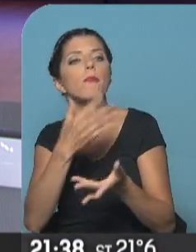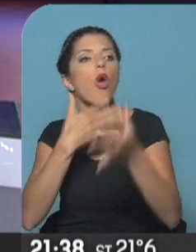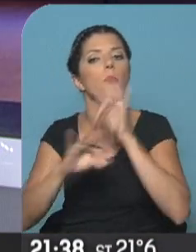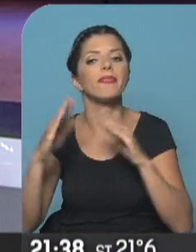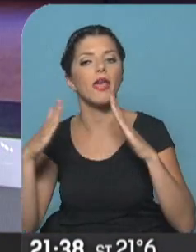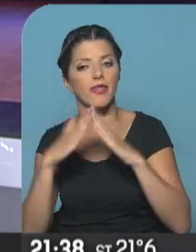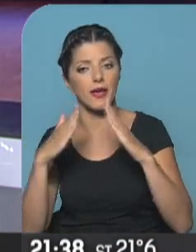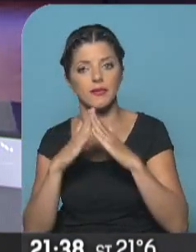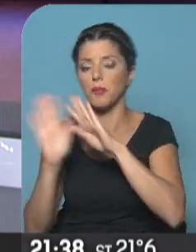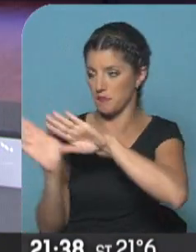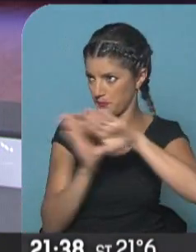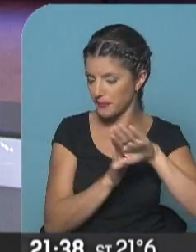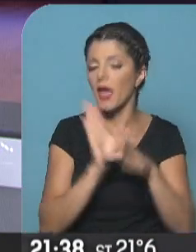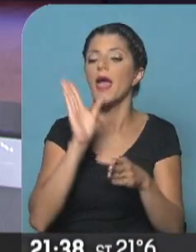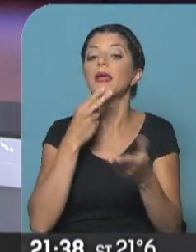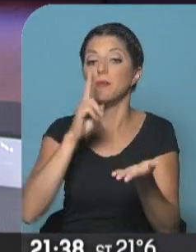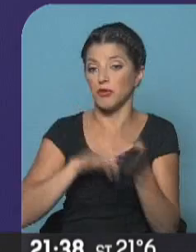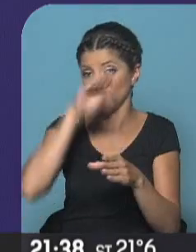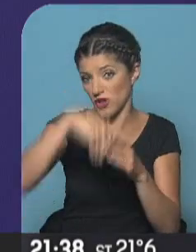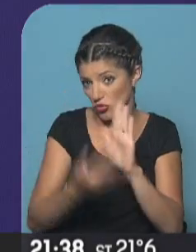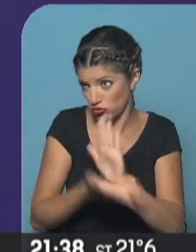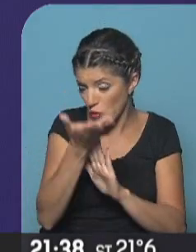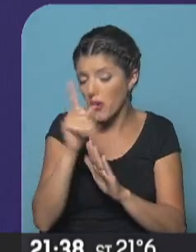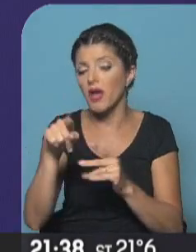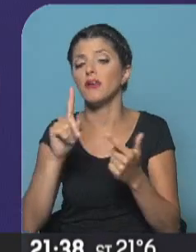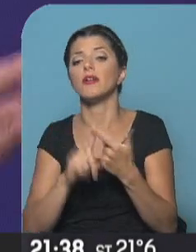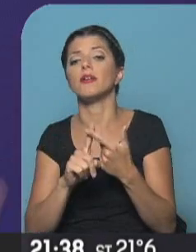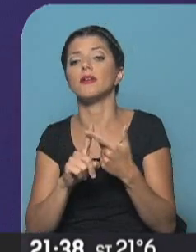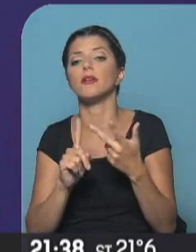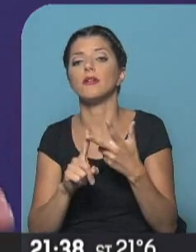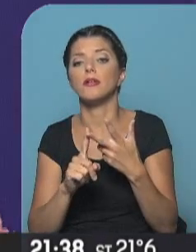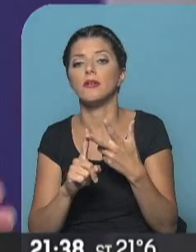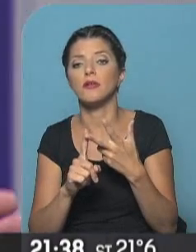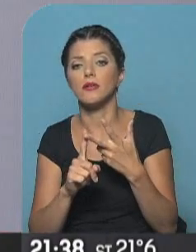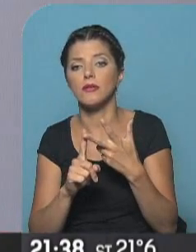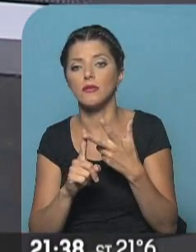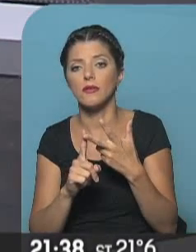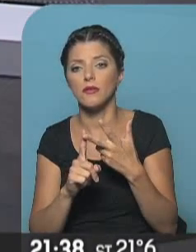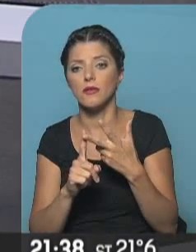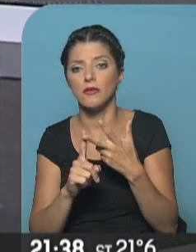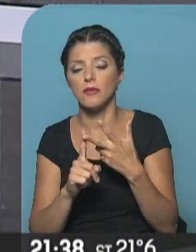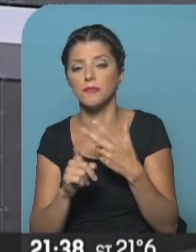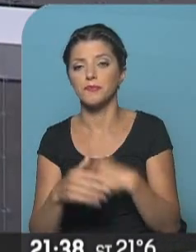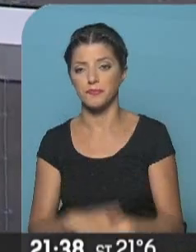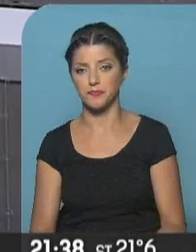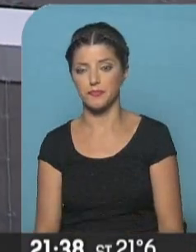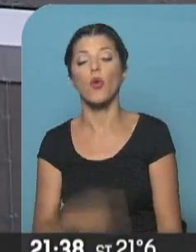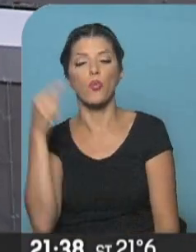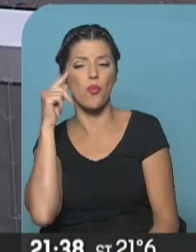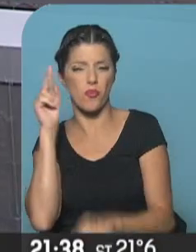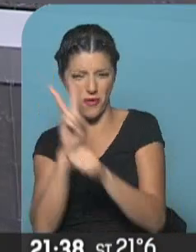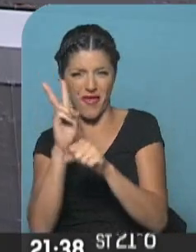Bueno, en impuestos internos se va a producir un aumento, el tema cuidando la parte